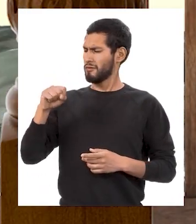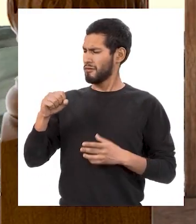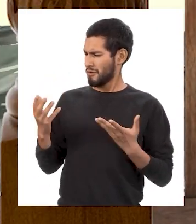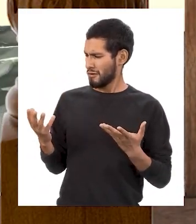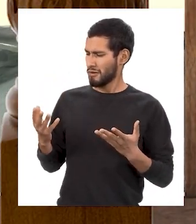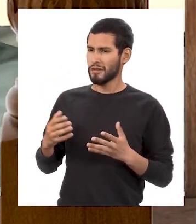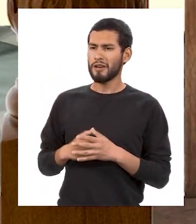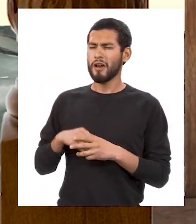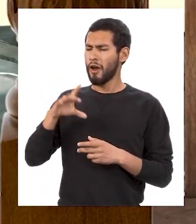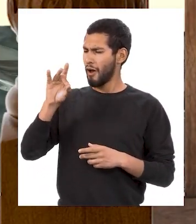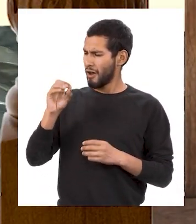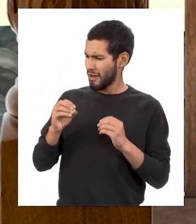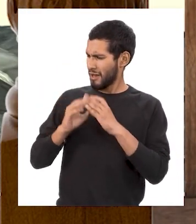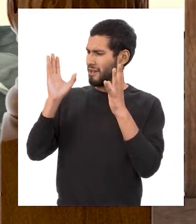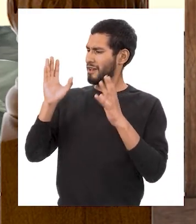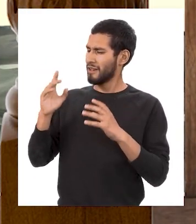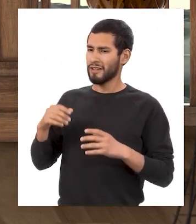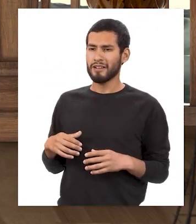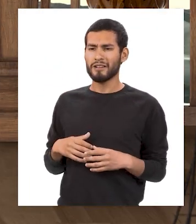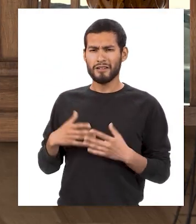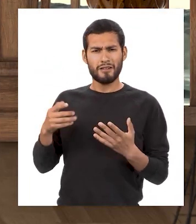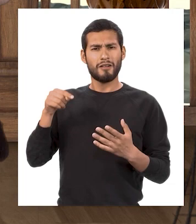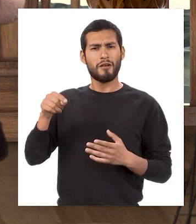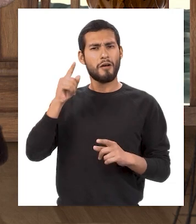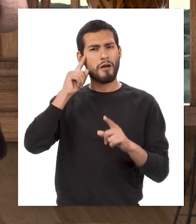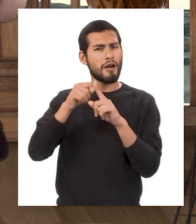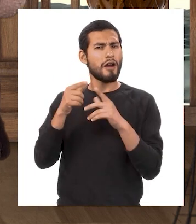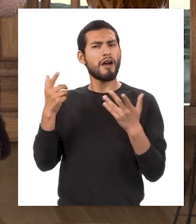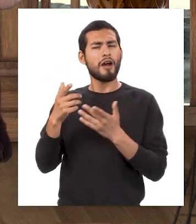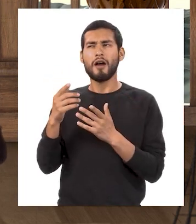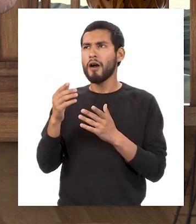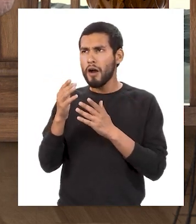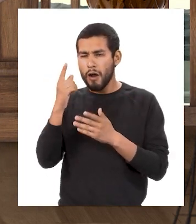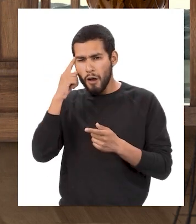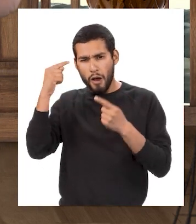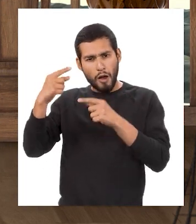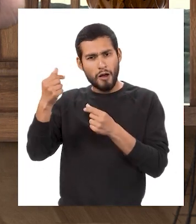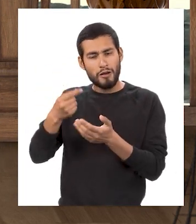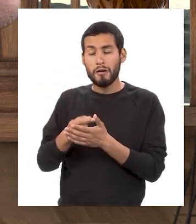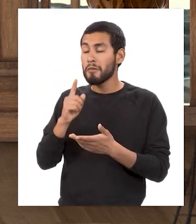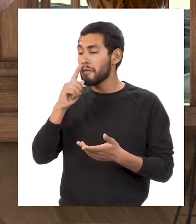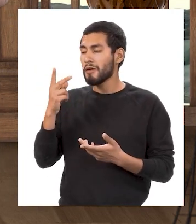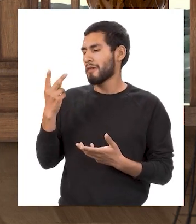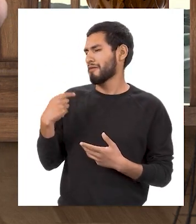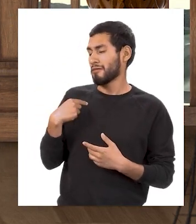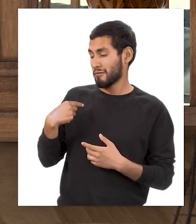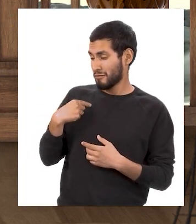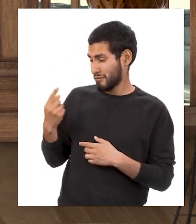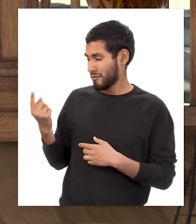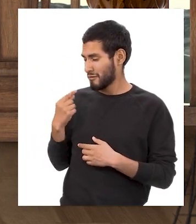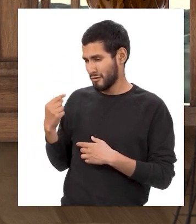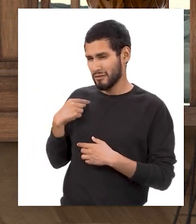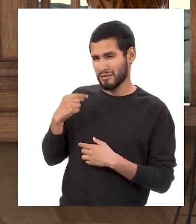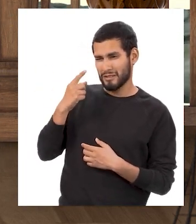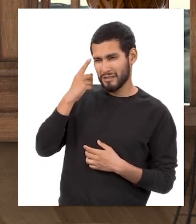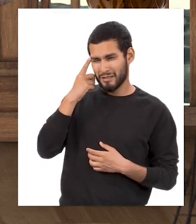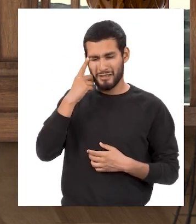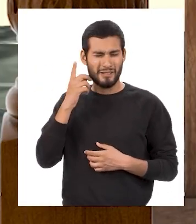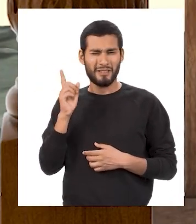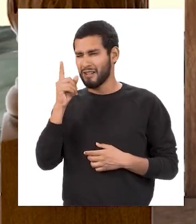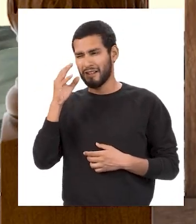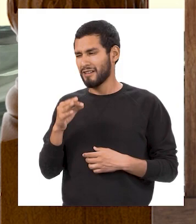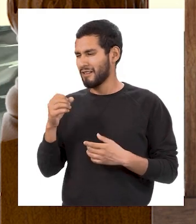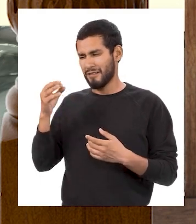Oui, monsieur, en 80 días. Dice que es por una apuesta, pero la verdad sea dicha, aquí entre